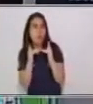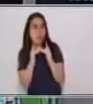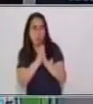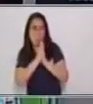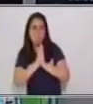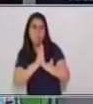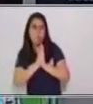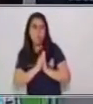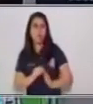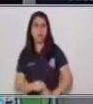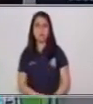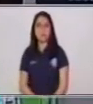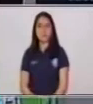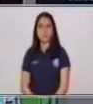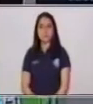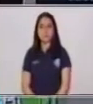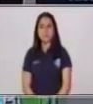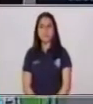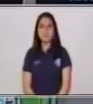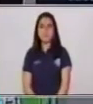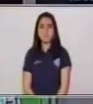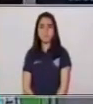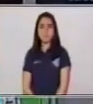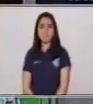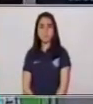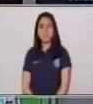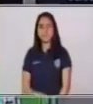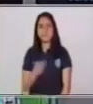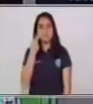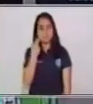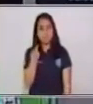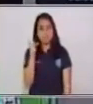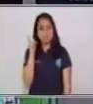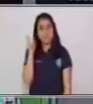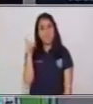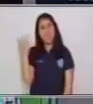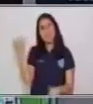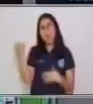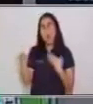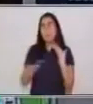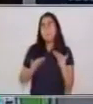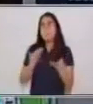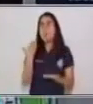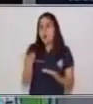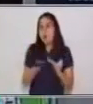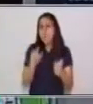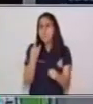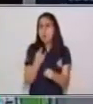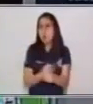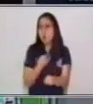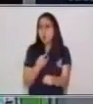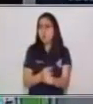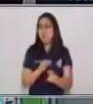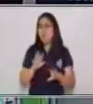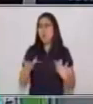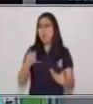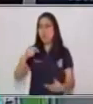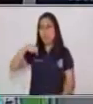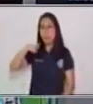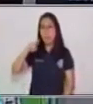escritor chileno. Entonces, este es un poema escrito en prosa. Y los que tienen